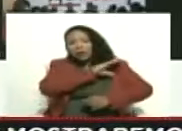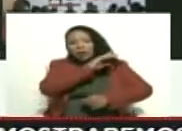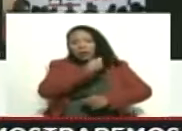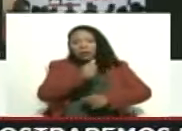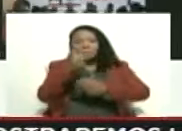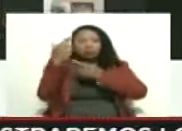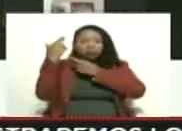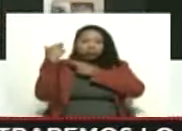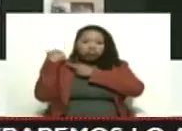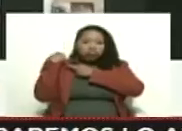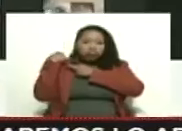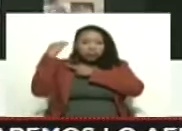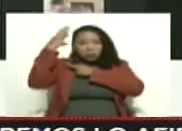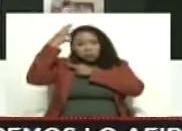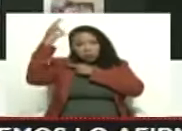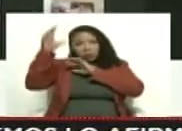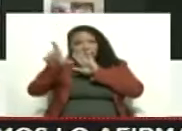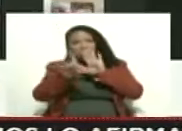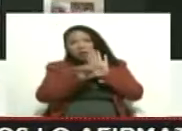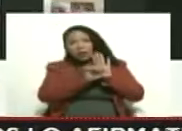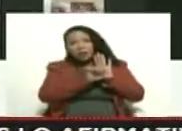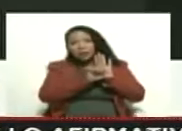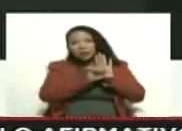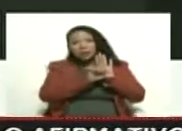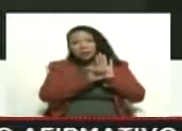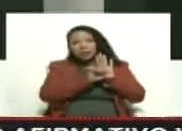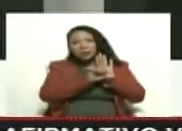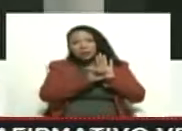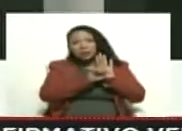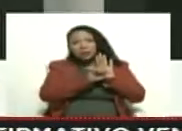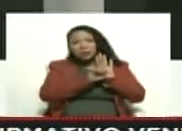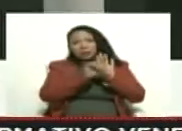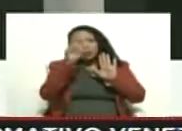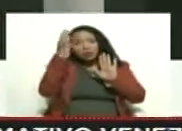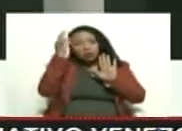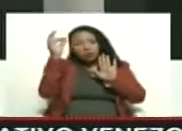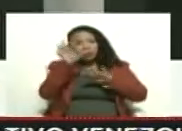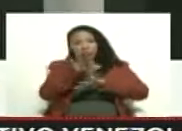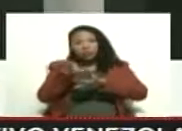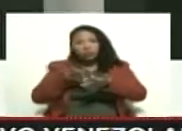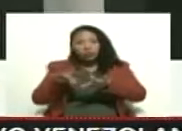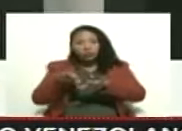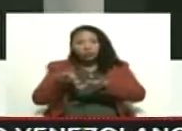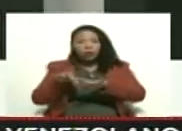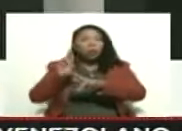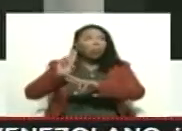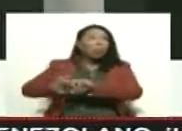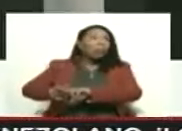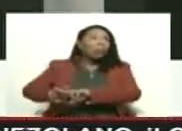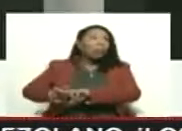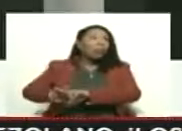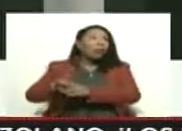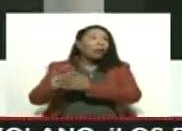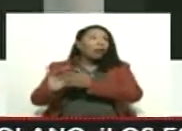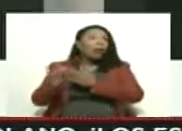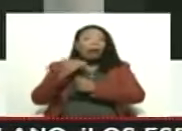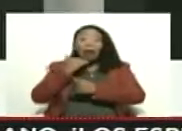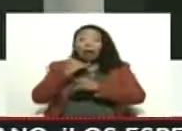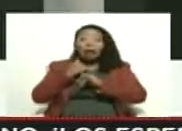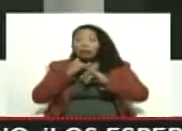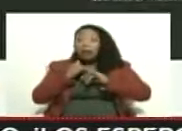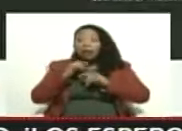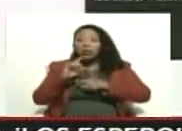los consejos legislativos y de las de los consejos municipales no dejemos eso para última hora